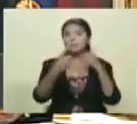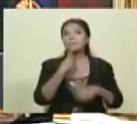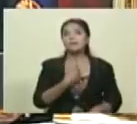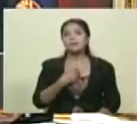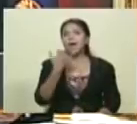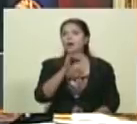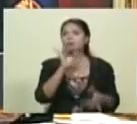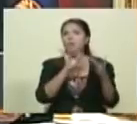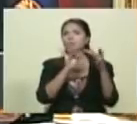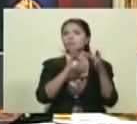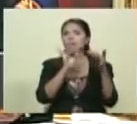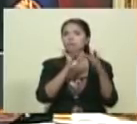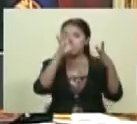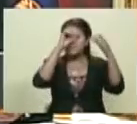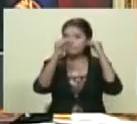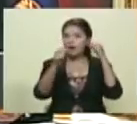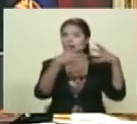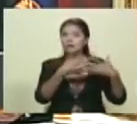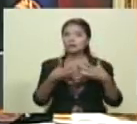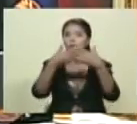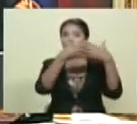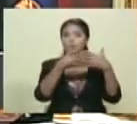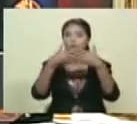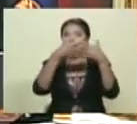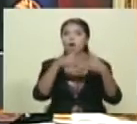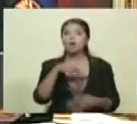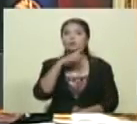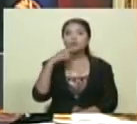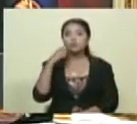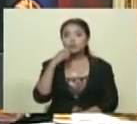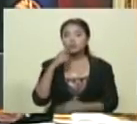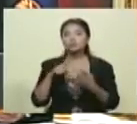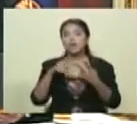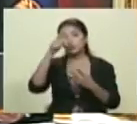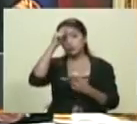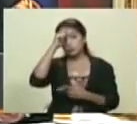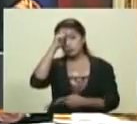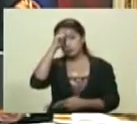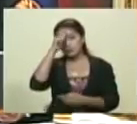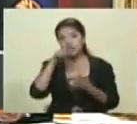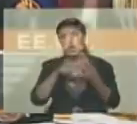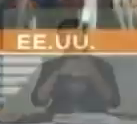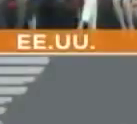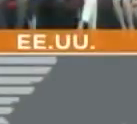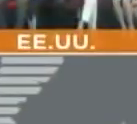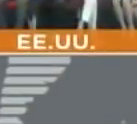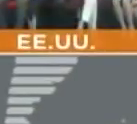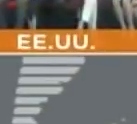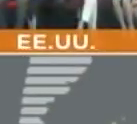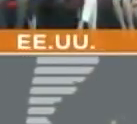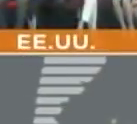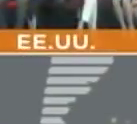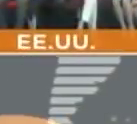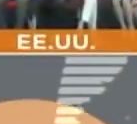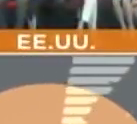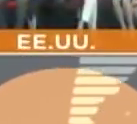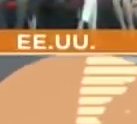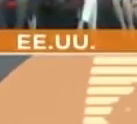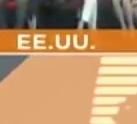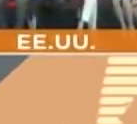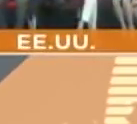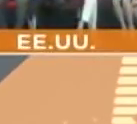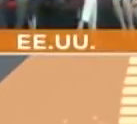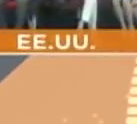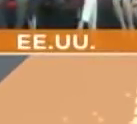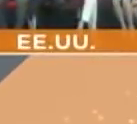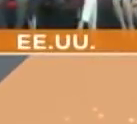tener contactos con la embajada de Estados Unidos, Rusia, Benin, Turquía y Colombia. ¿Es cierto? ¿Cuál es la primera embajada? Rusia. Rusia, vámonos